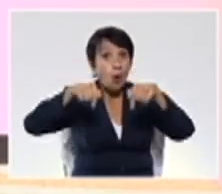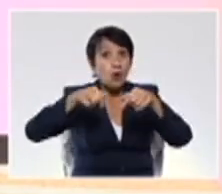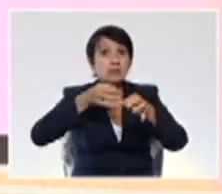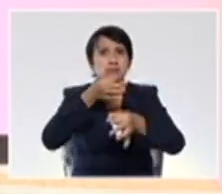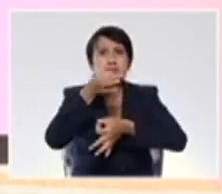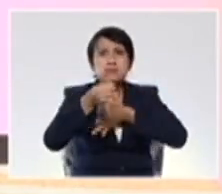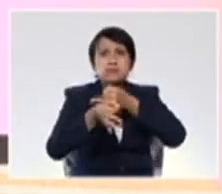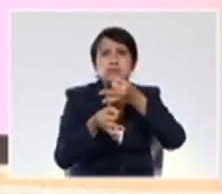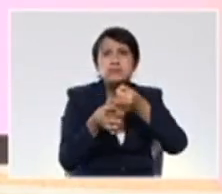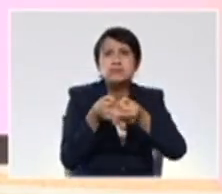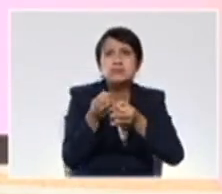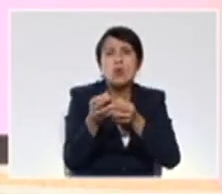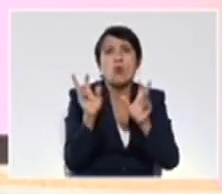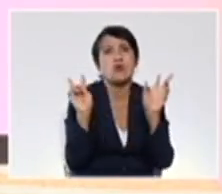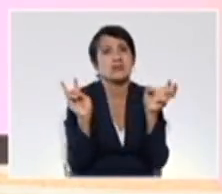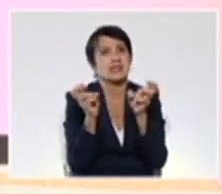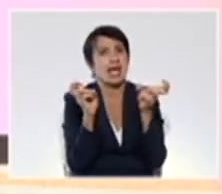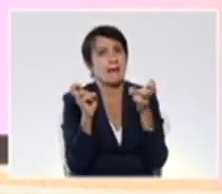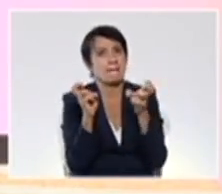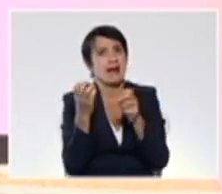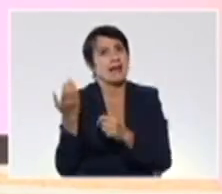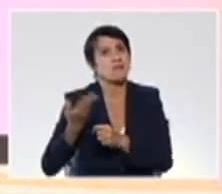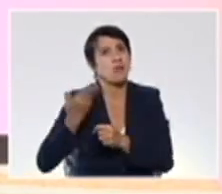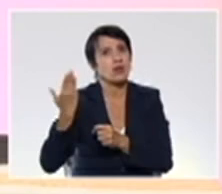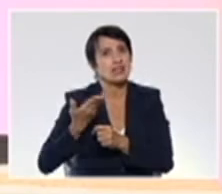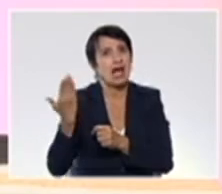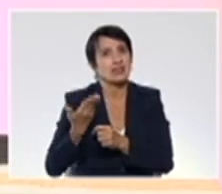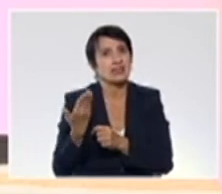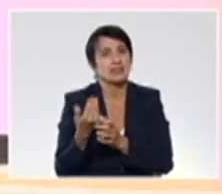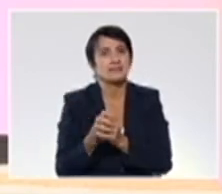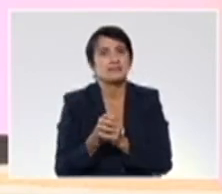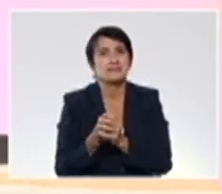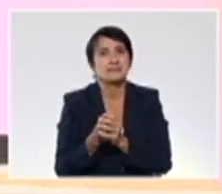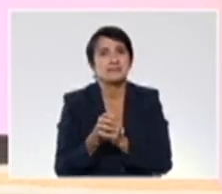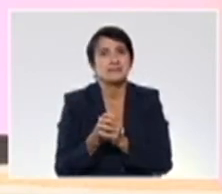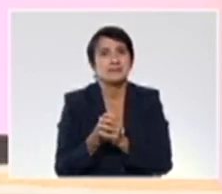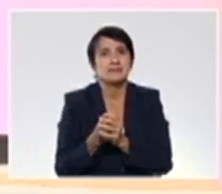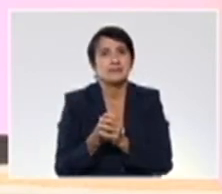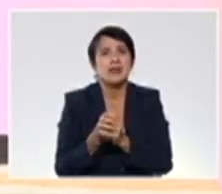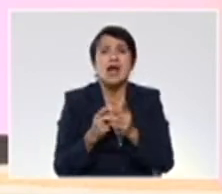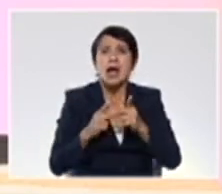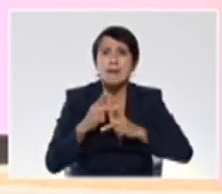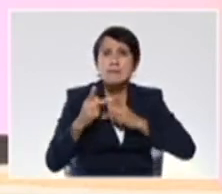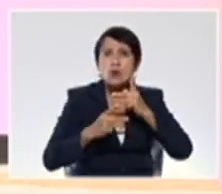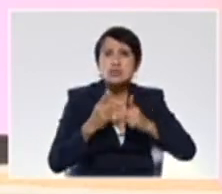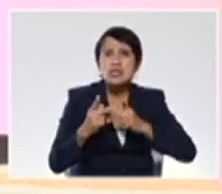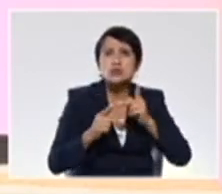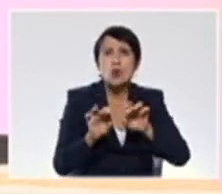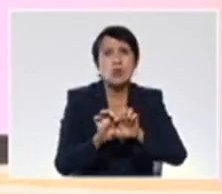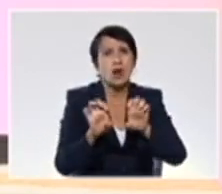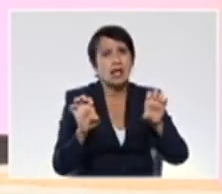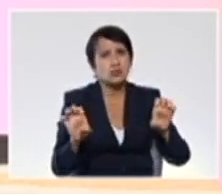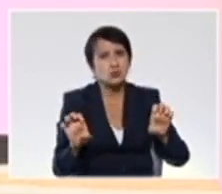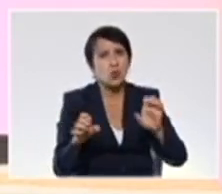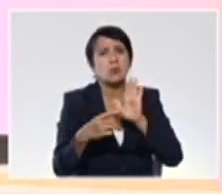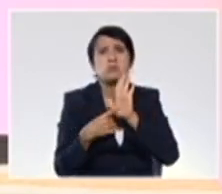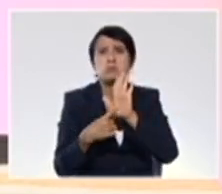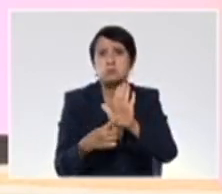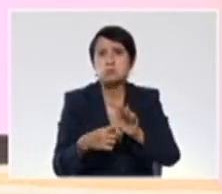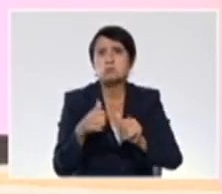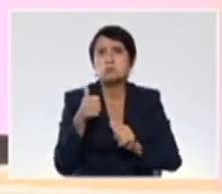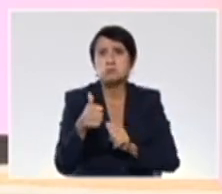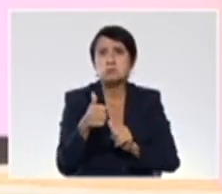estaremos tratando un tema muy importante para ese proceso educativo que llevamos actualmente.